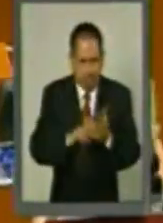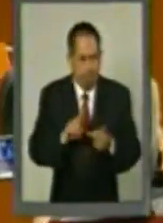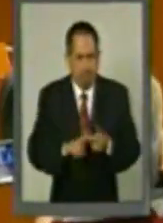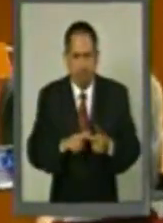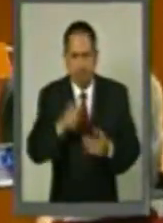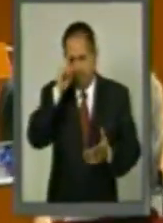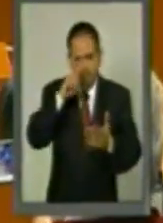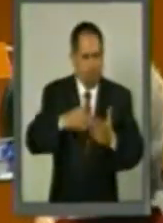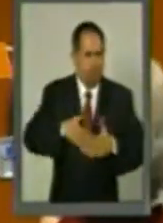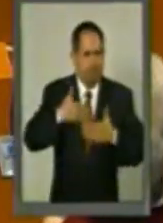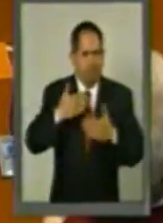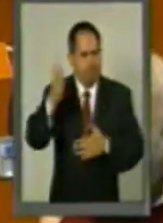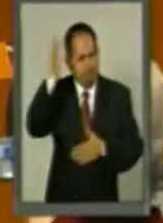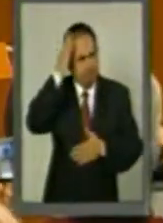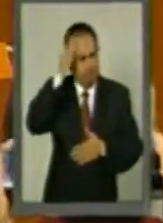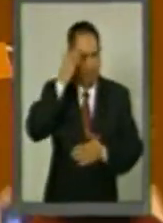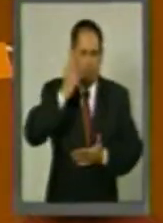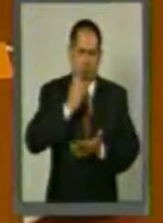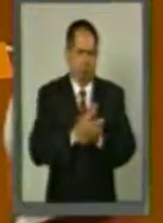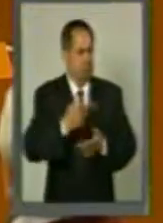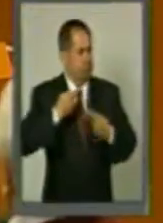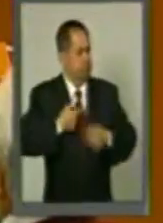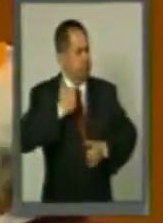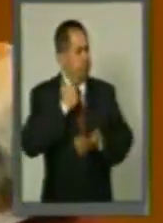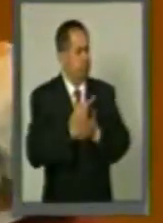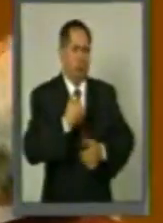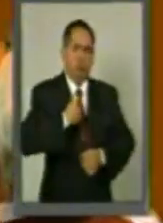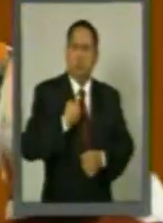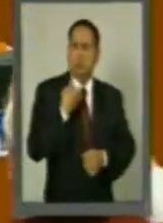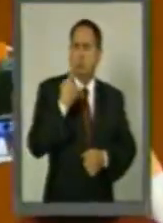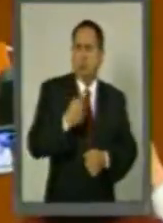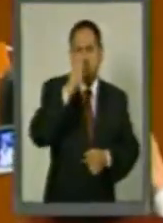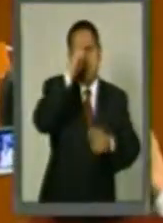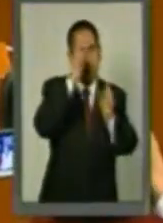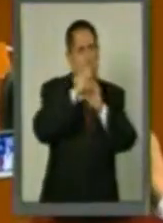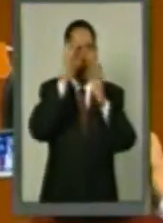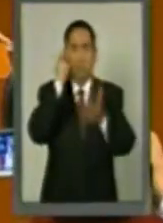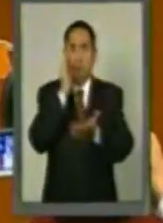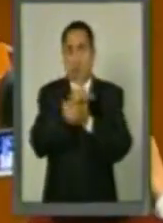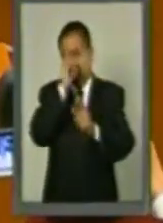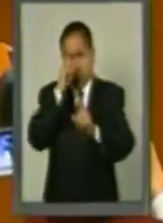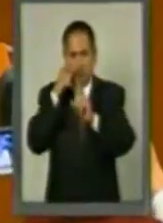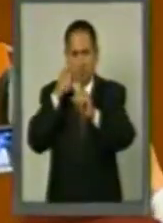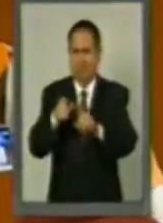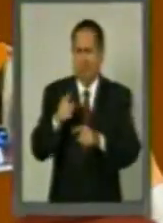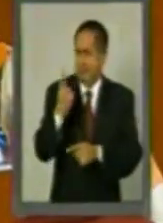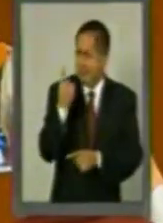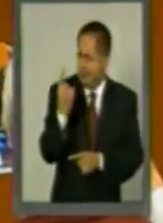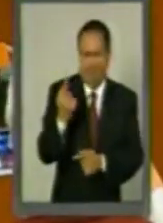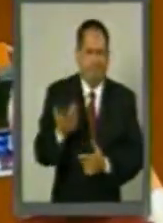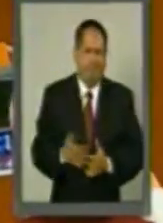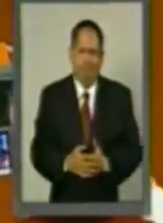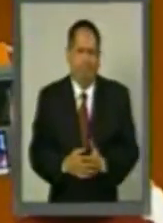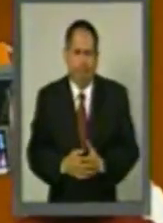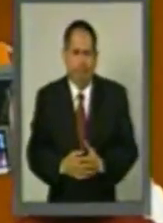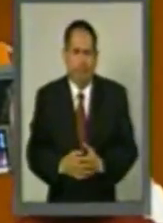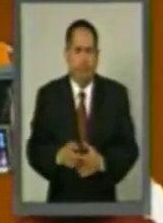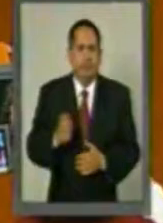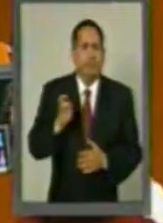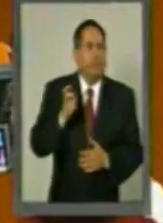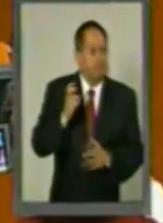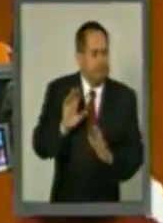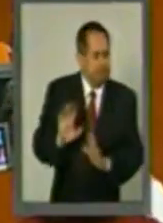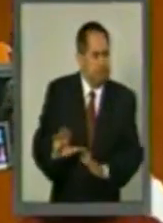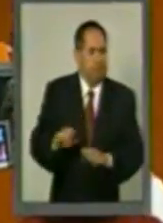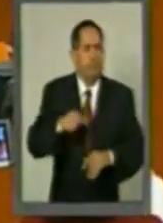en liderazgos unipersonales y visiones únicas. Así se lograron